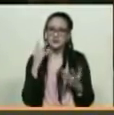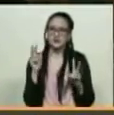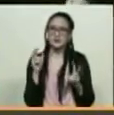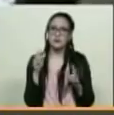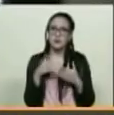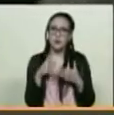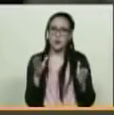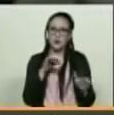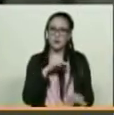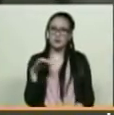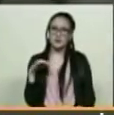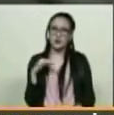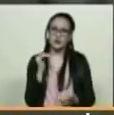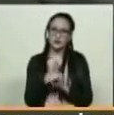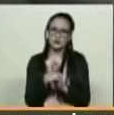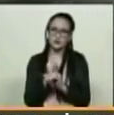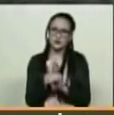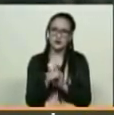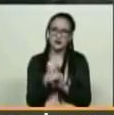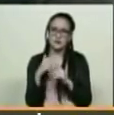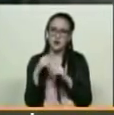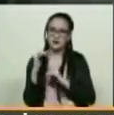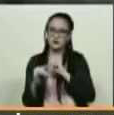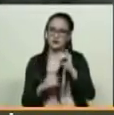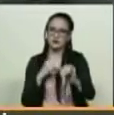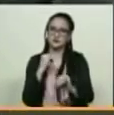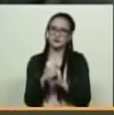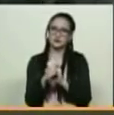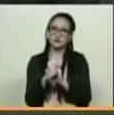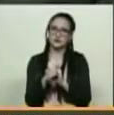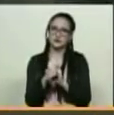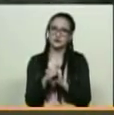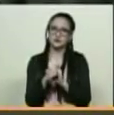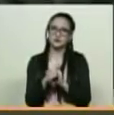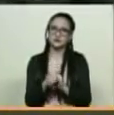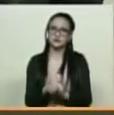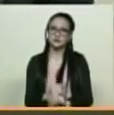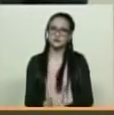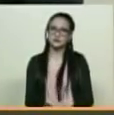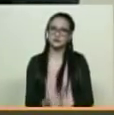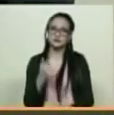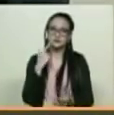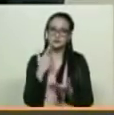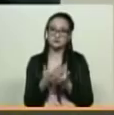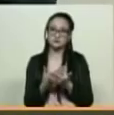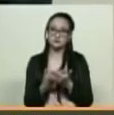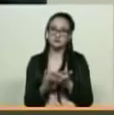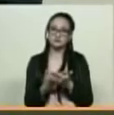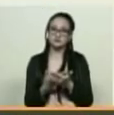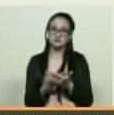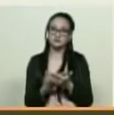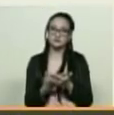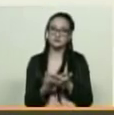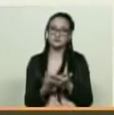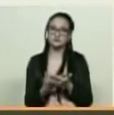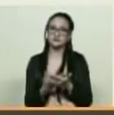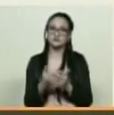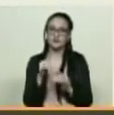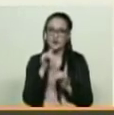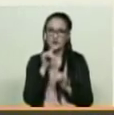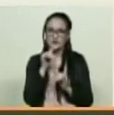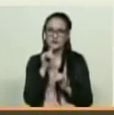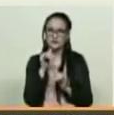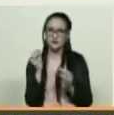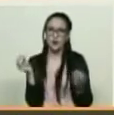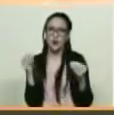y privados y redes sociales nacionales e internacionales. De igual manera, se propone correr, importantísimo este